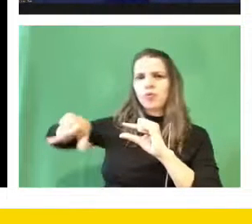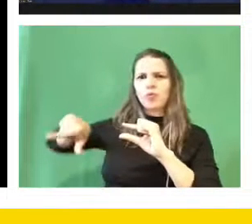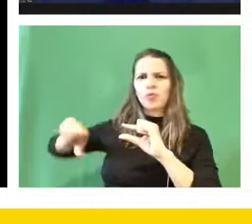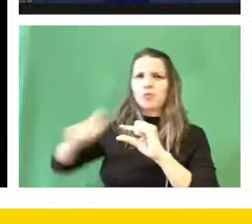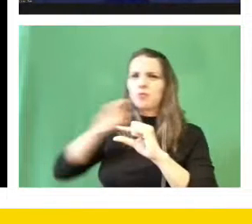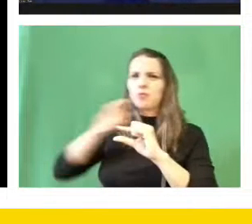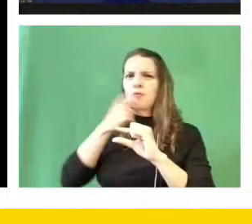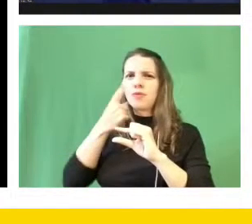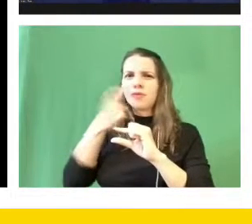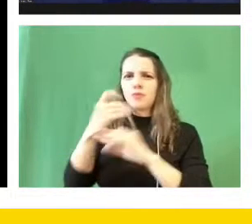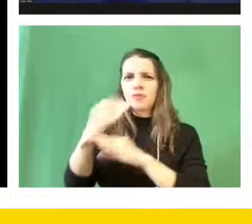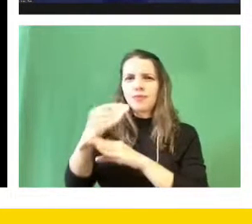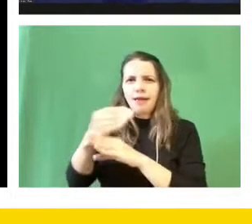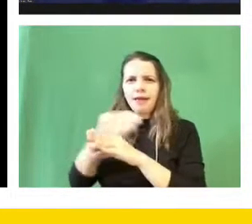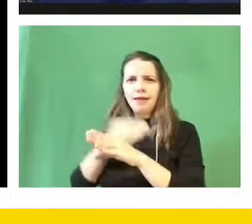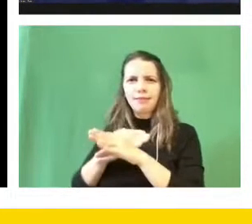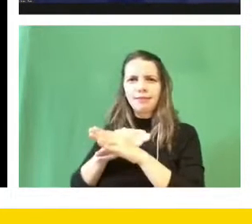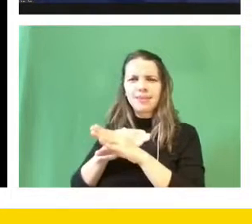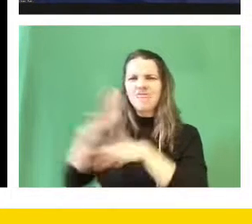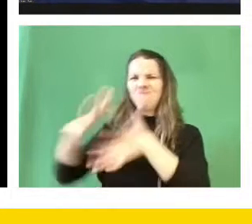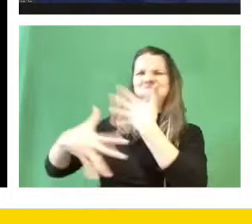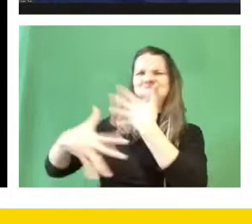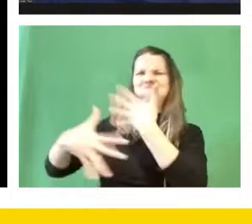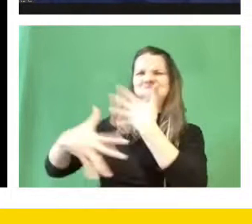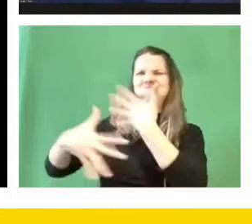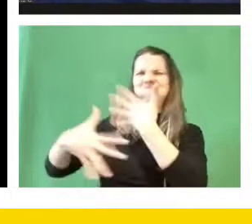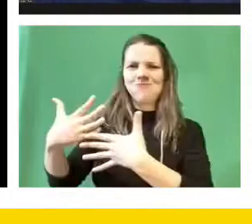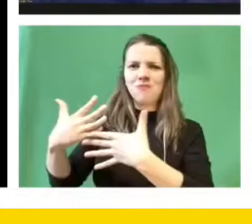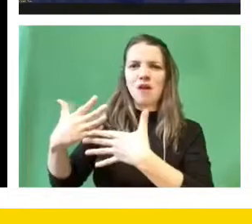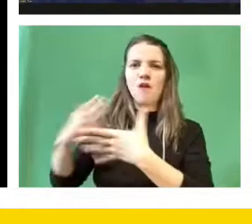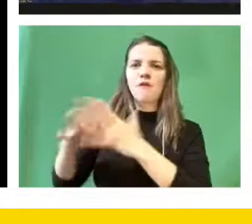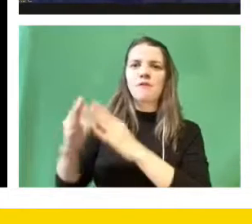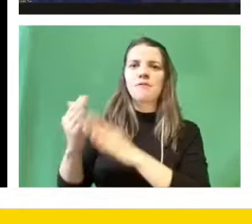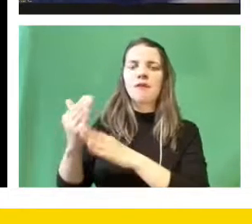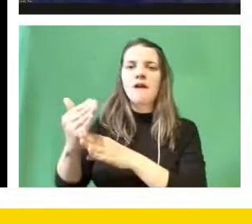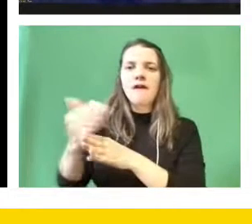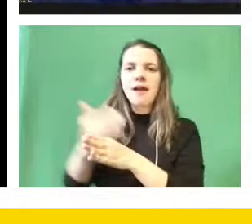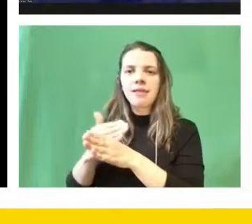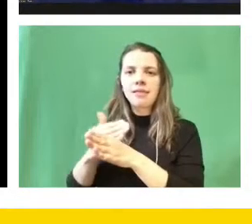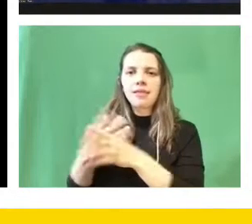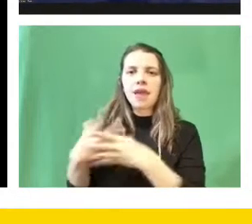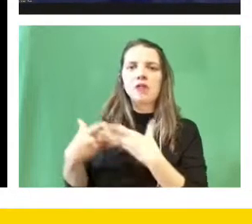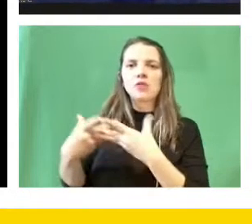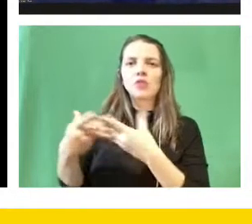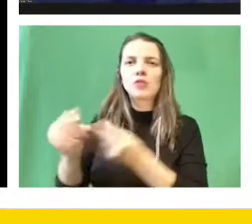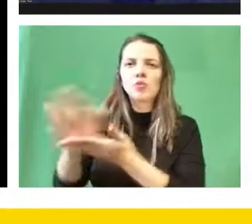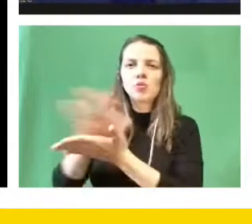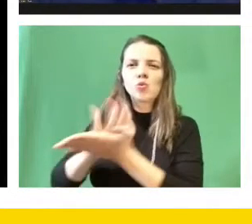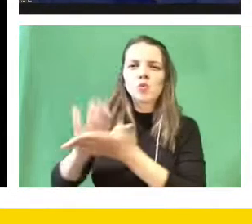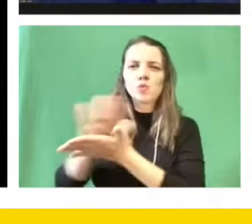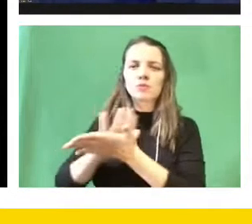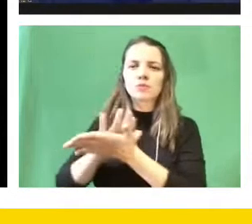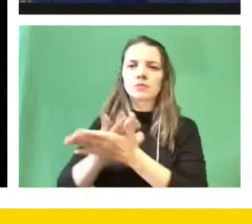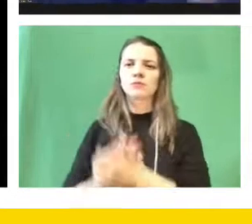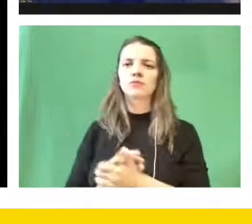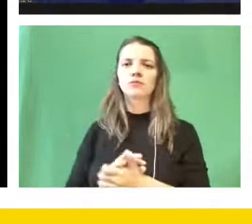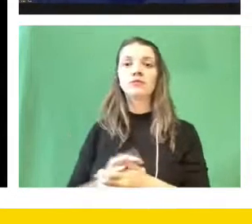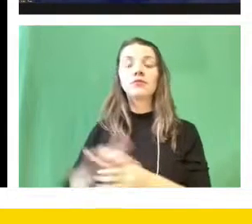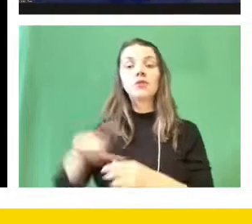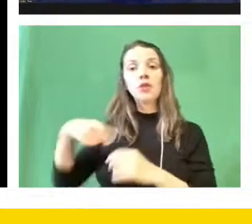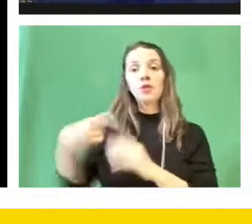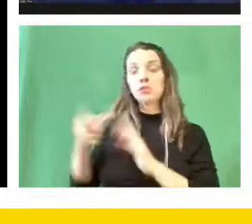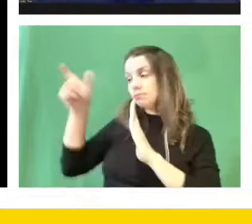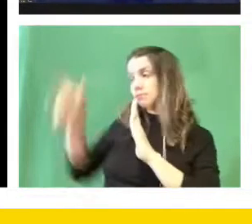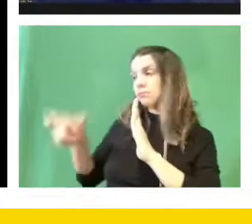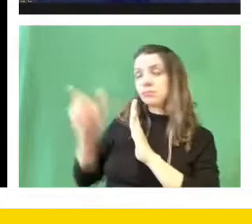por favor. Y en esta lámina, en cambio, destacado en rojo los nombres de las columnas,